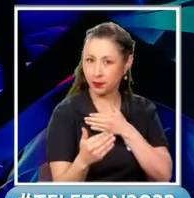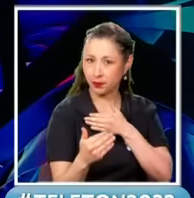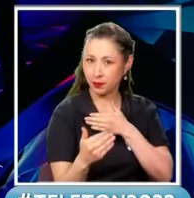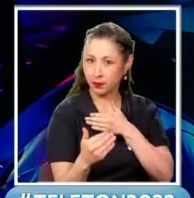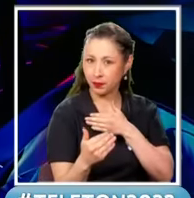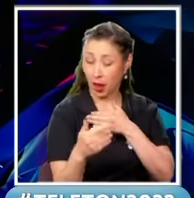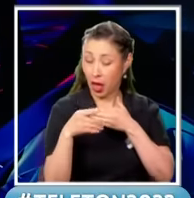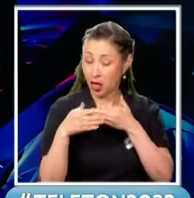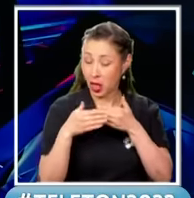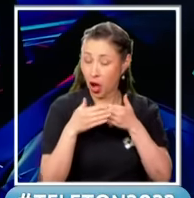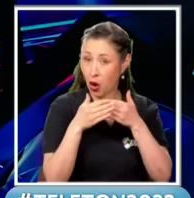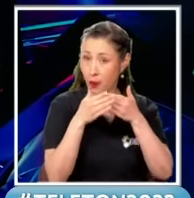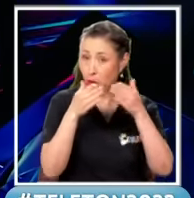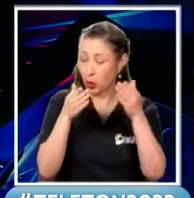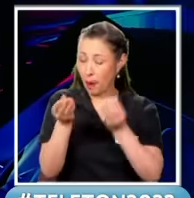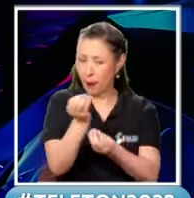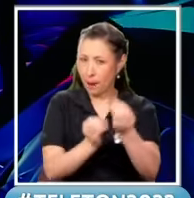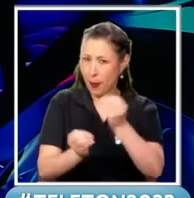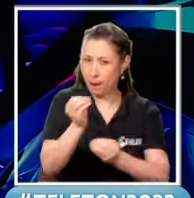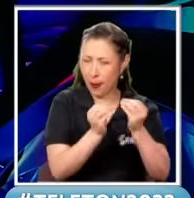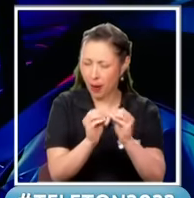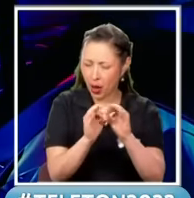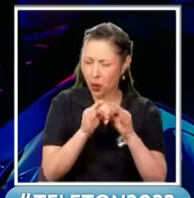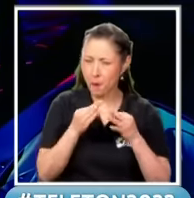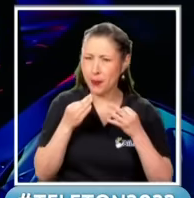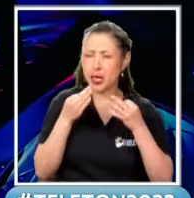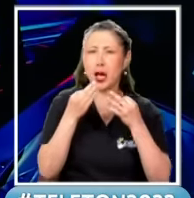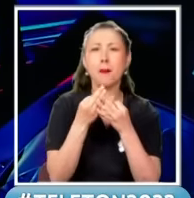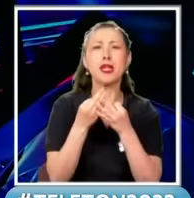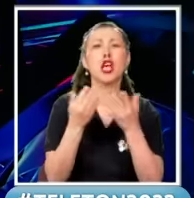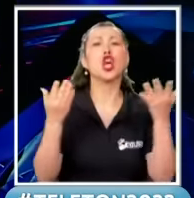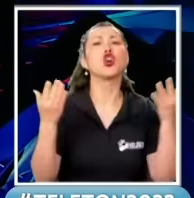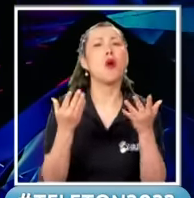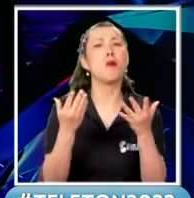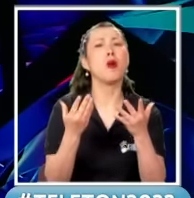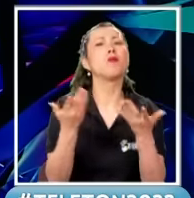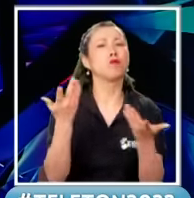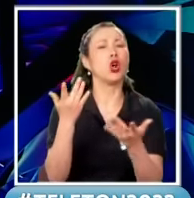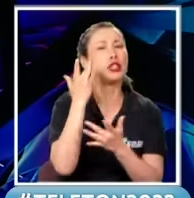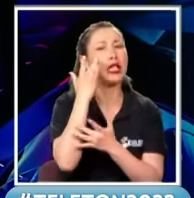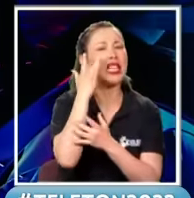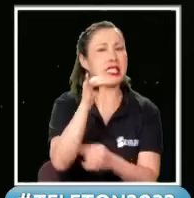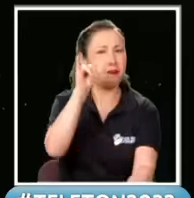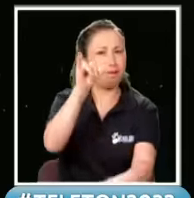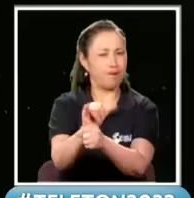Esta obertura fue creada íntegramente por inteligencia artificial.